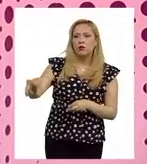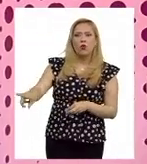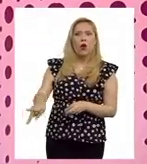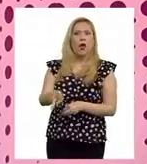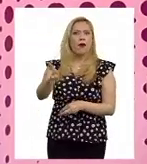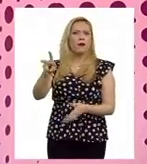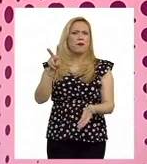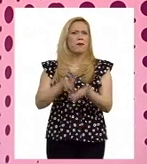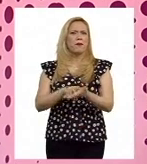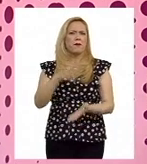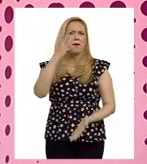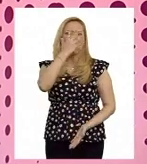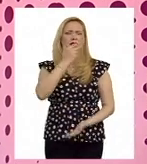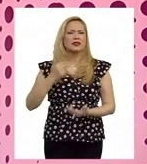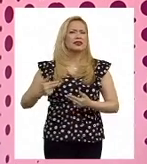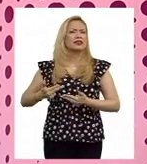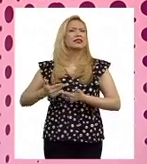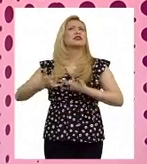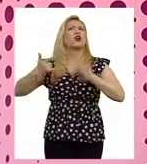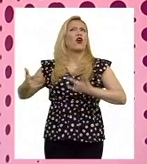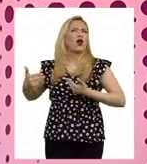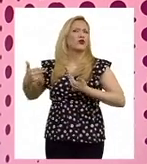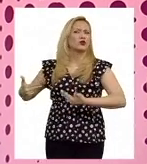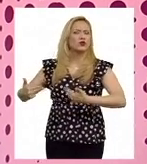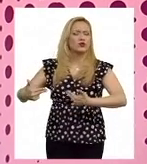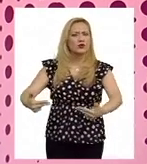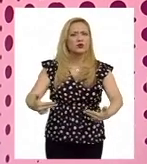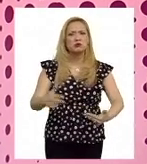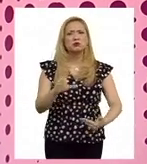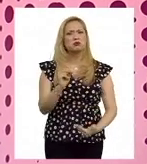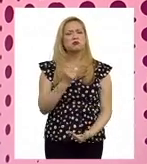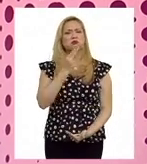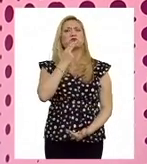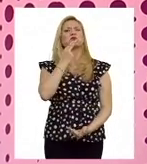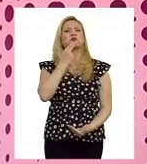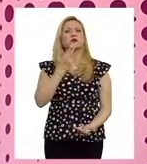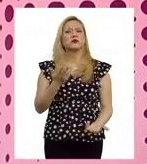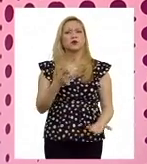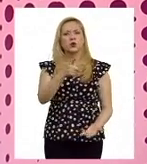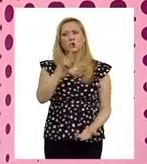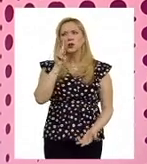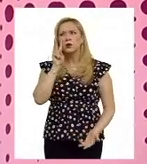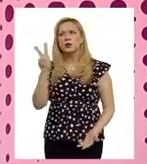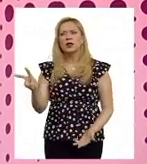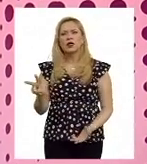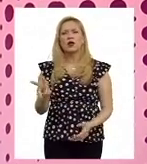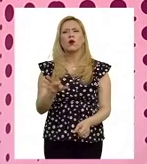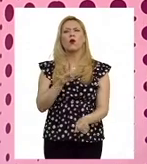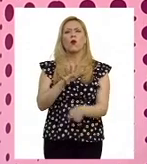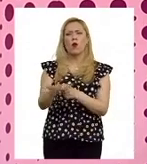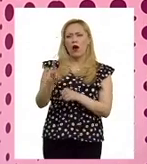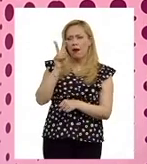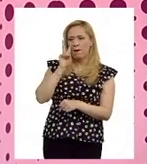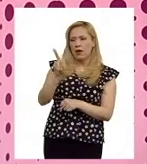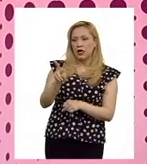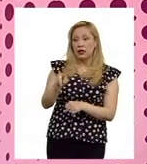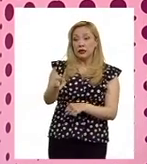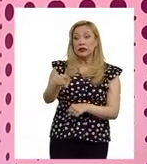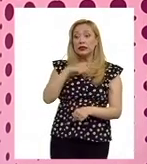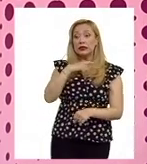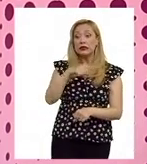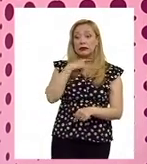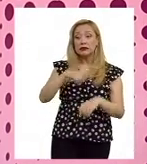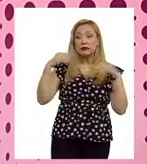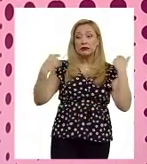¿Cómo ustedes lo ven a nivel ya de la región? A lo mejor, ¿cuáles son los focos rojos o que se